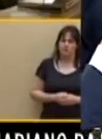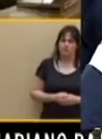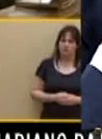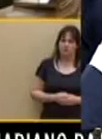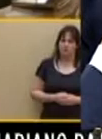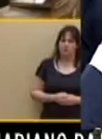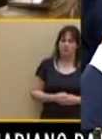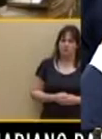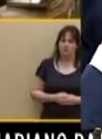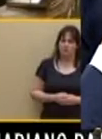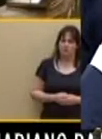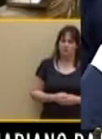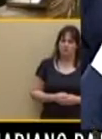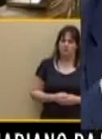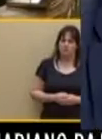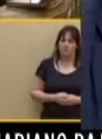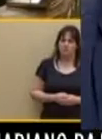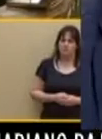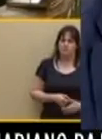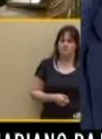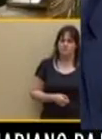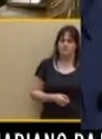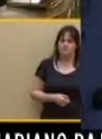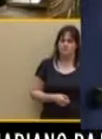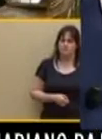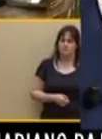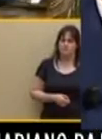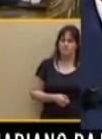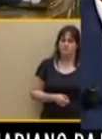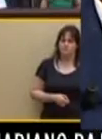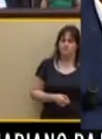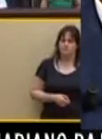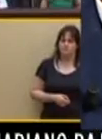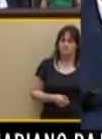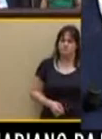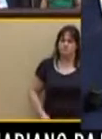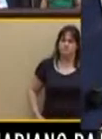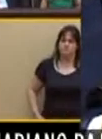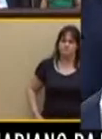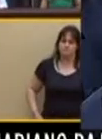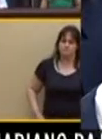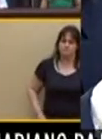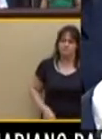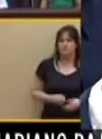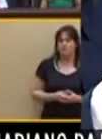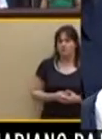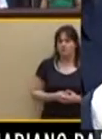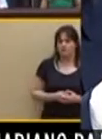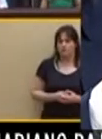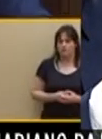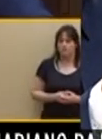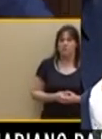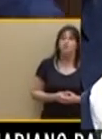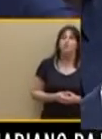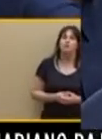aquí tengo que empezar una nueva relación entre él es el remató que una idea a mí me sorprende